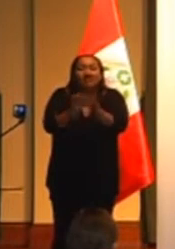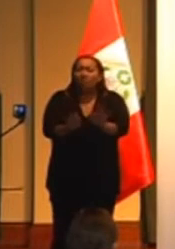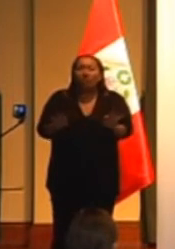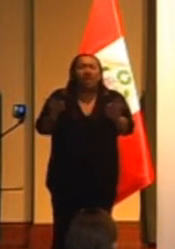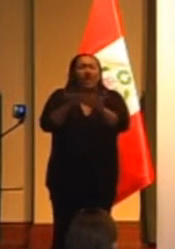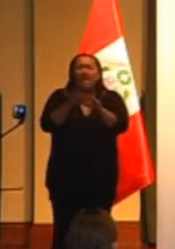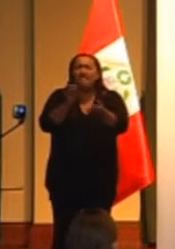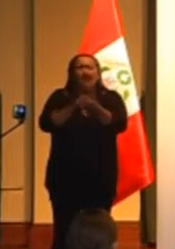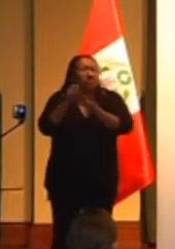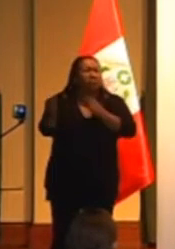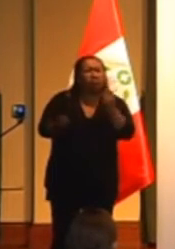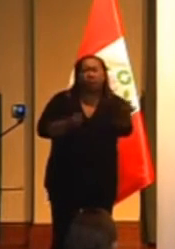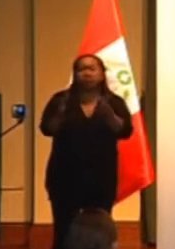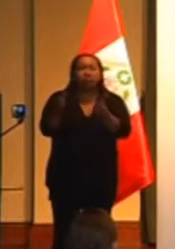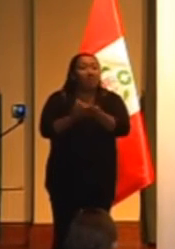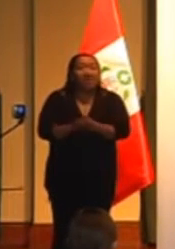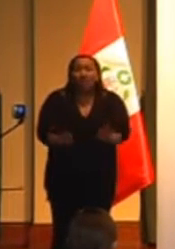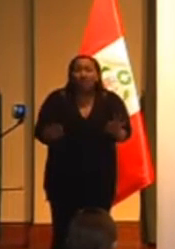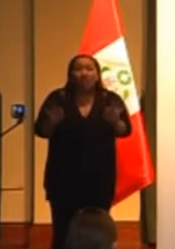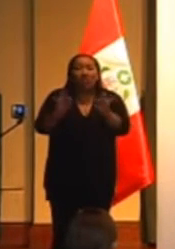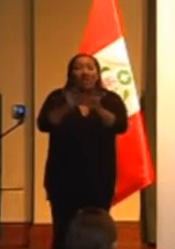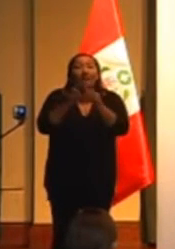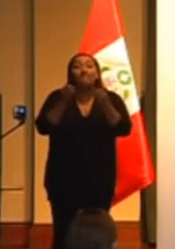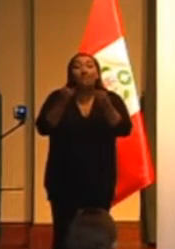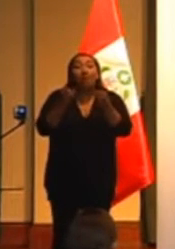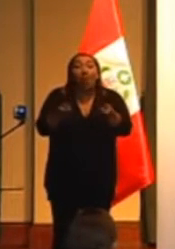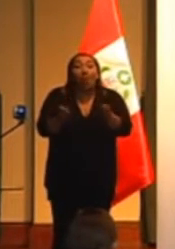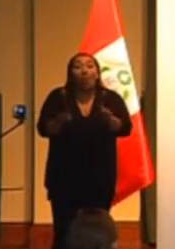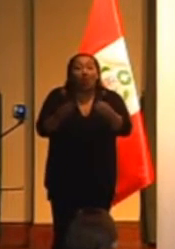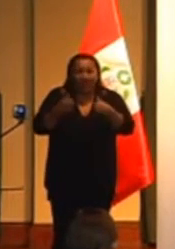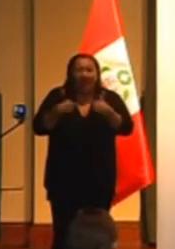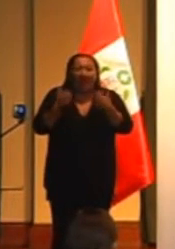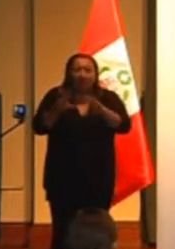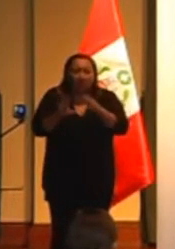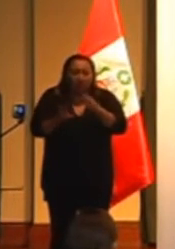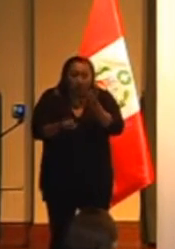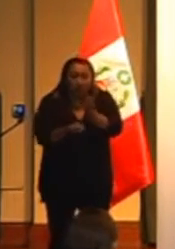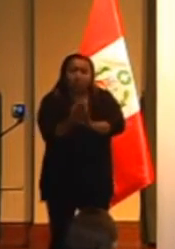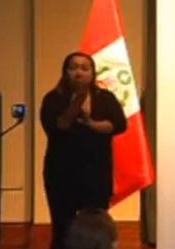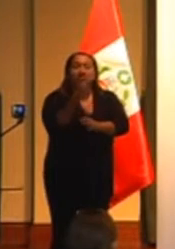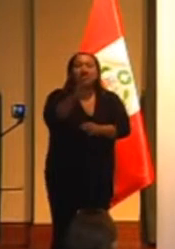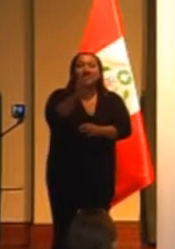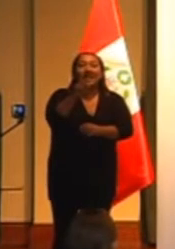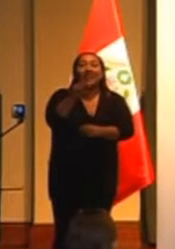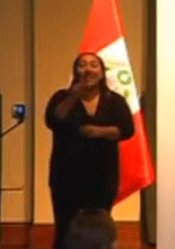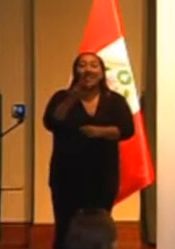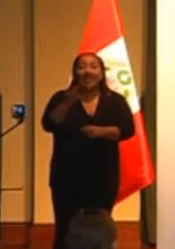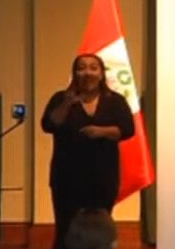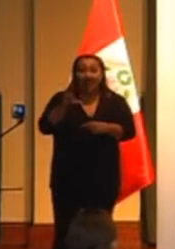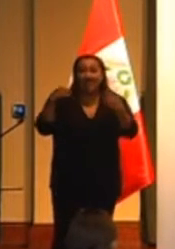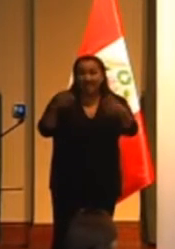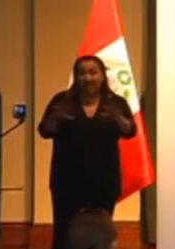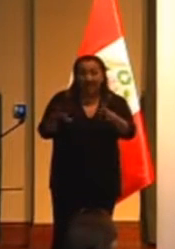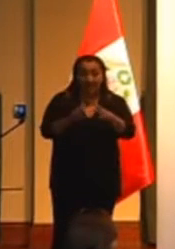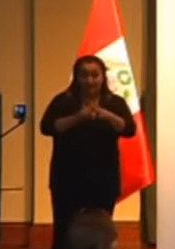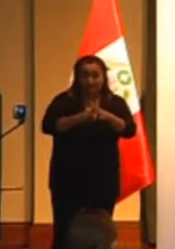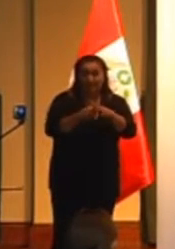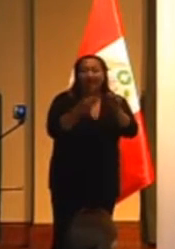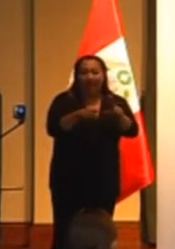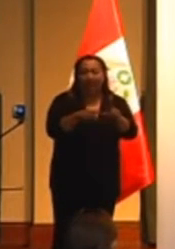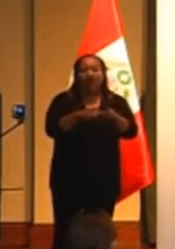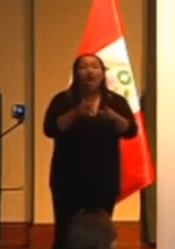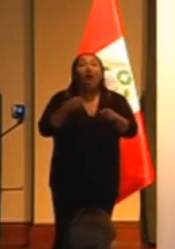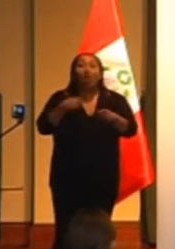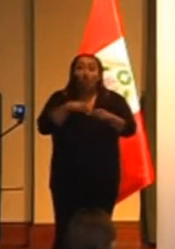más interactivo, más valioso cuando tengamos la central ya funcionando. Hoy en día usamos esto,